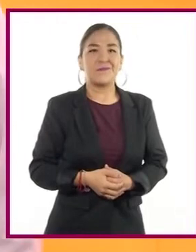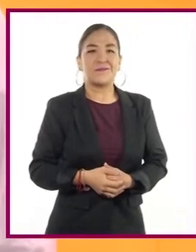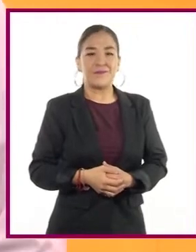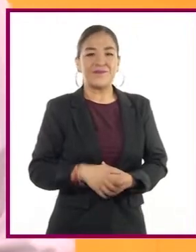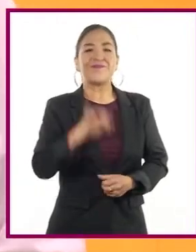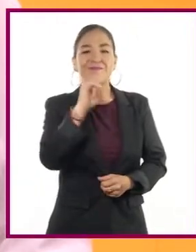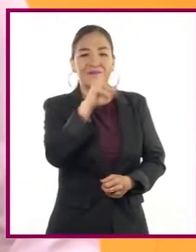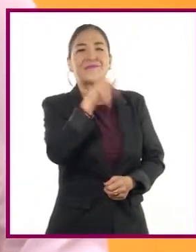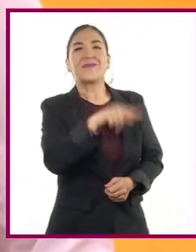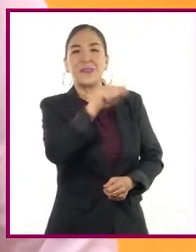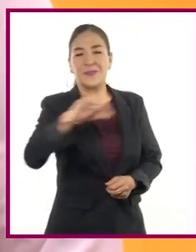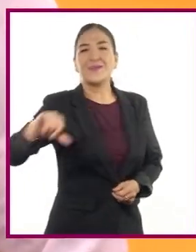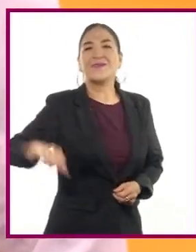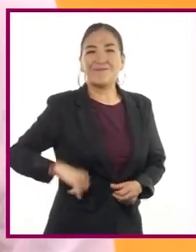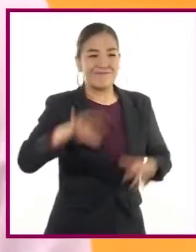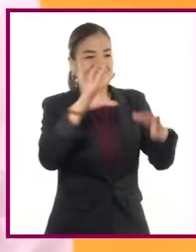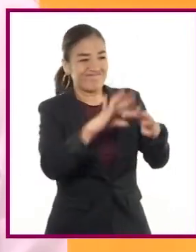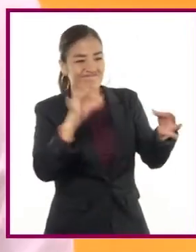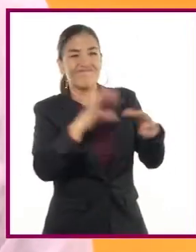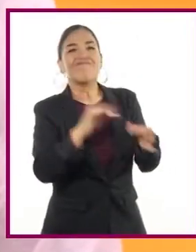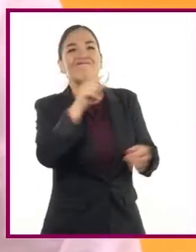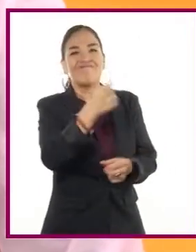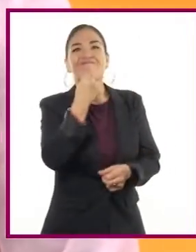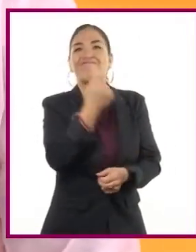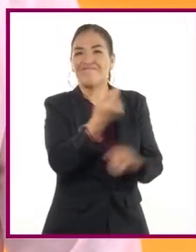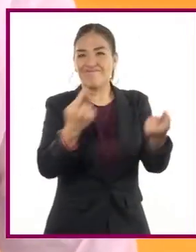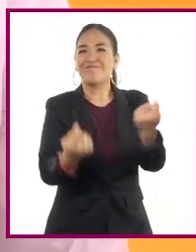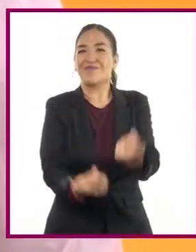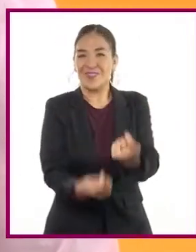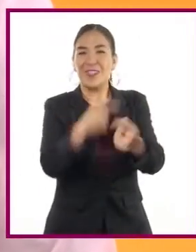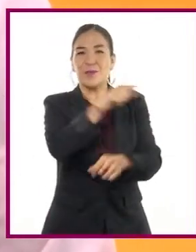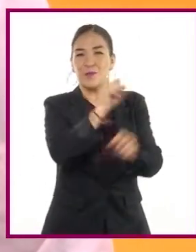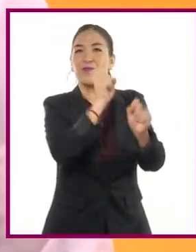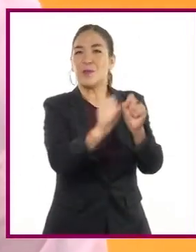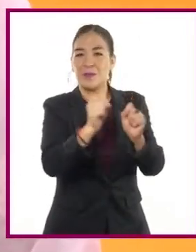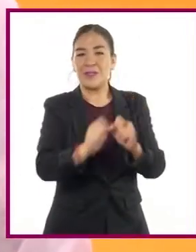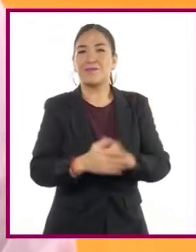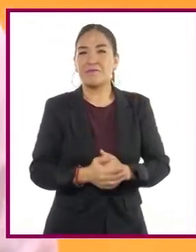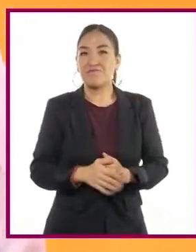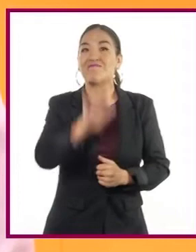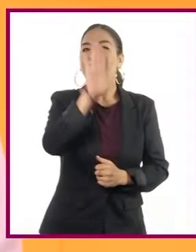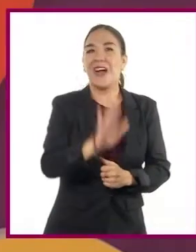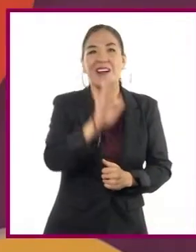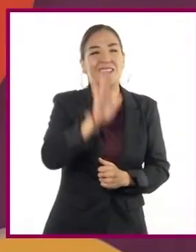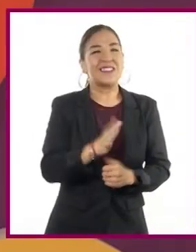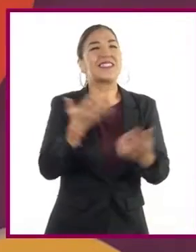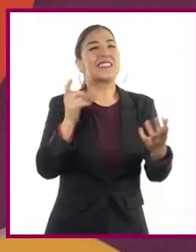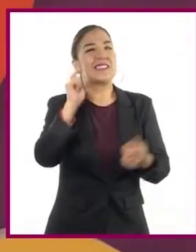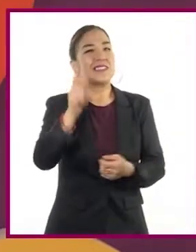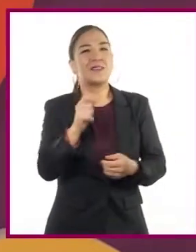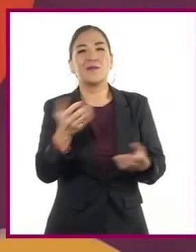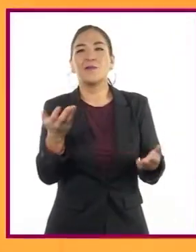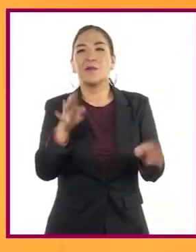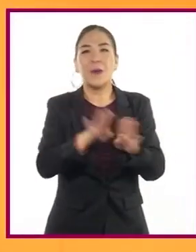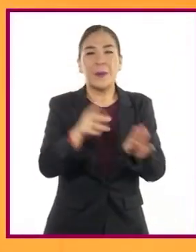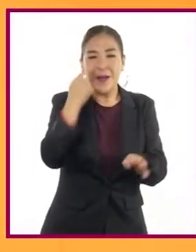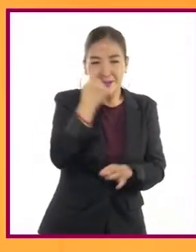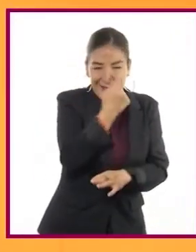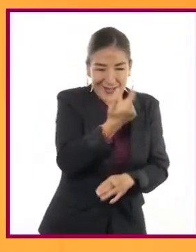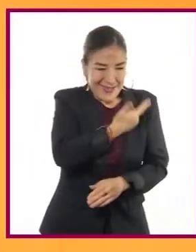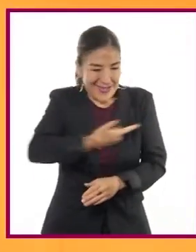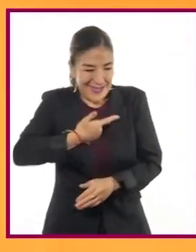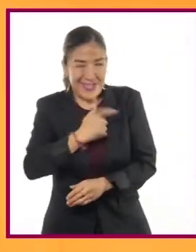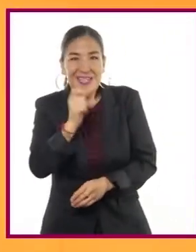Vaya que es interesante la situación de tus sobrinos. Parece que no hay empaques muy atractivos para transportar